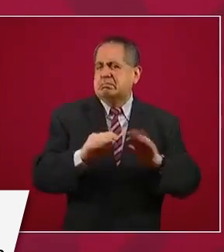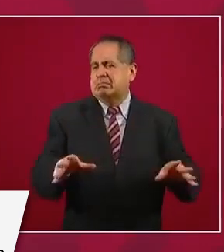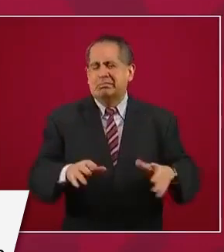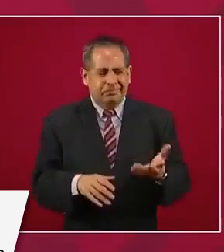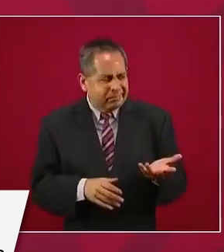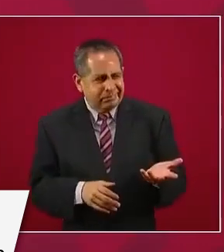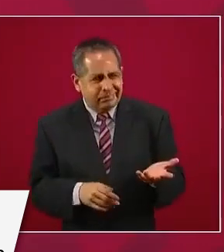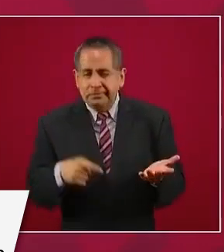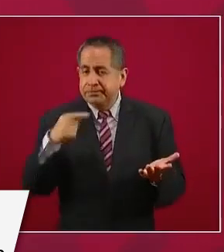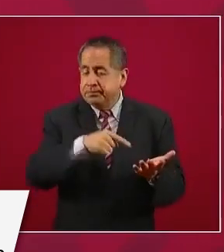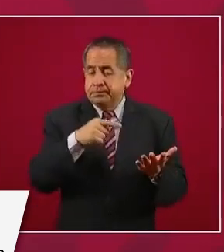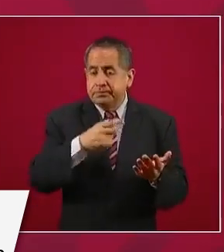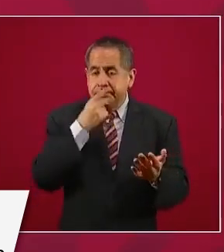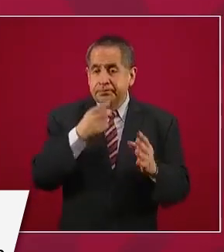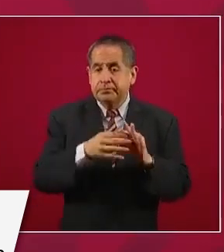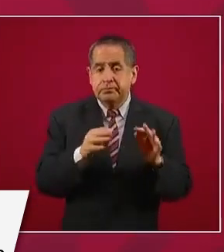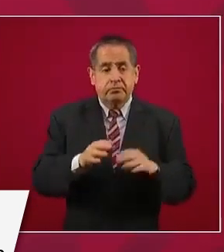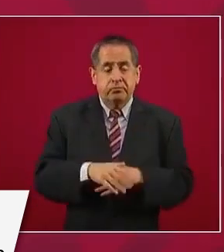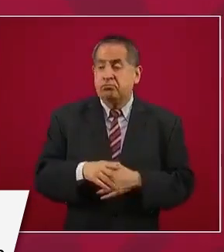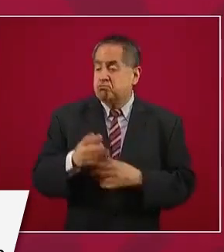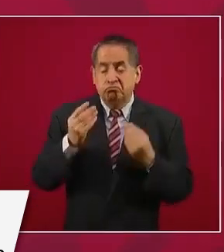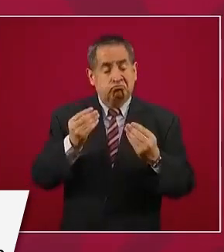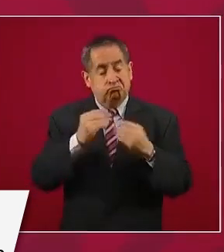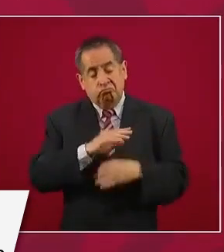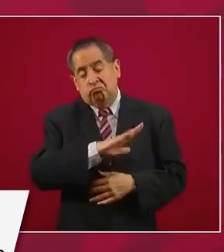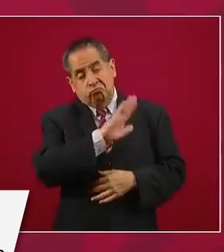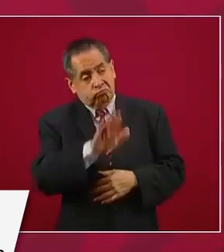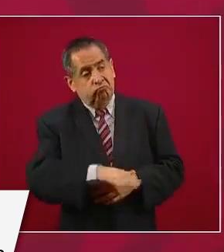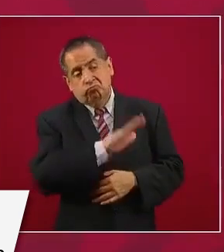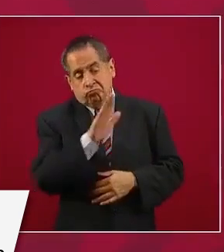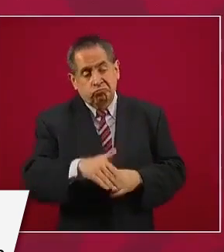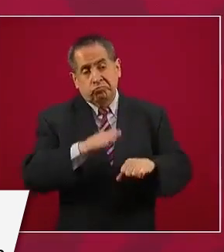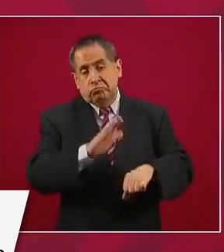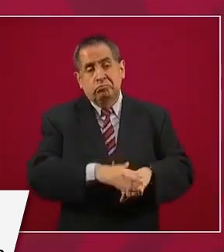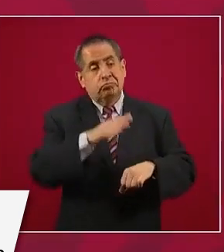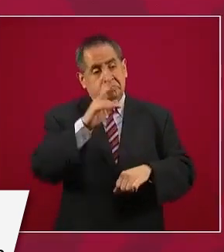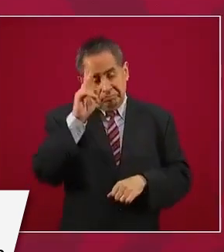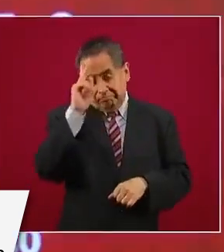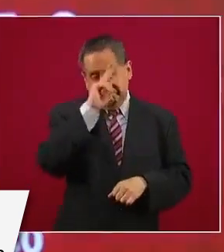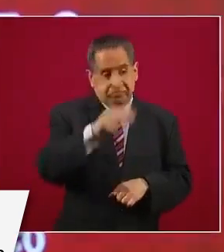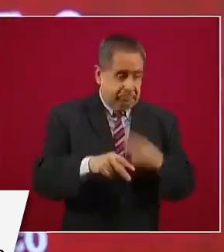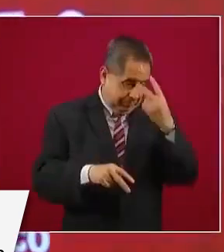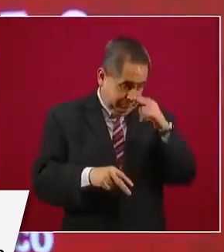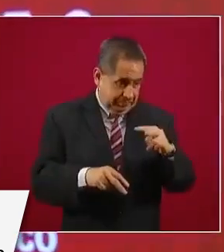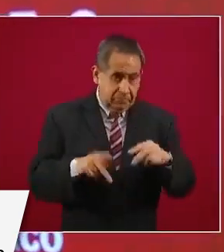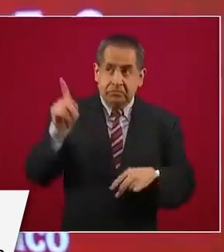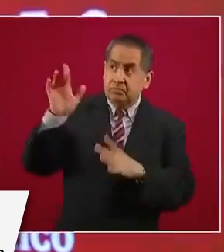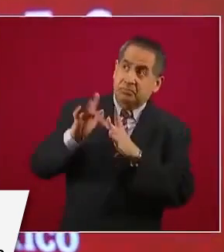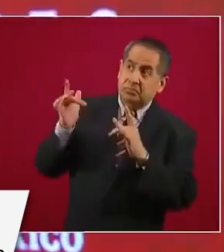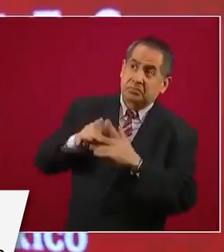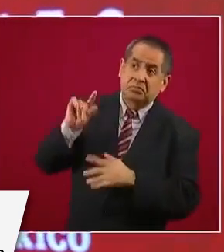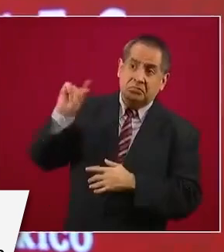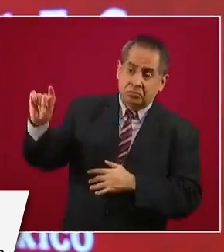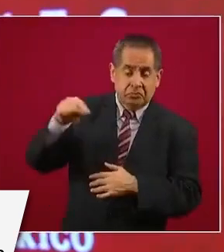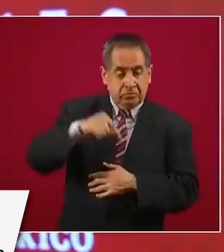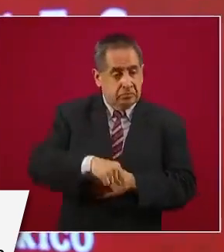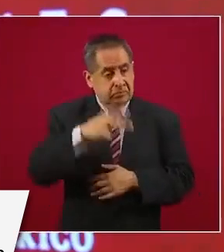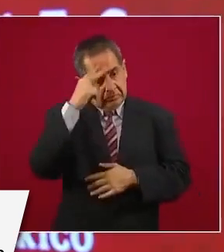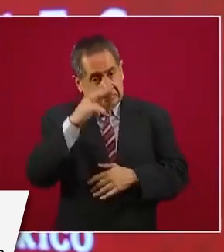diciendo que hay más muertos en México que en Francia